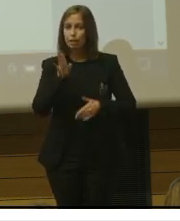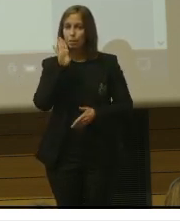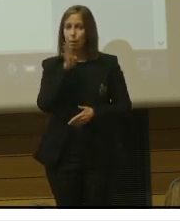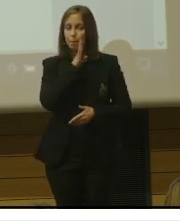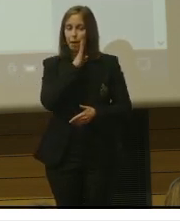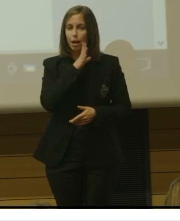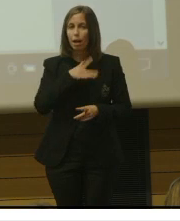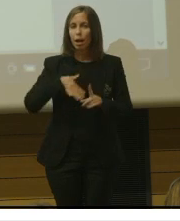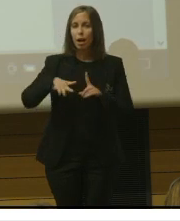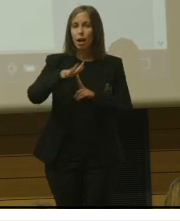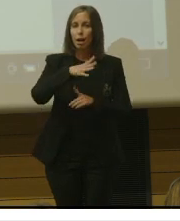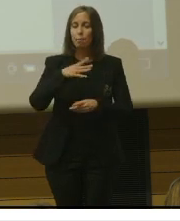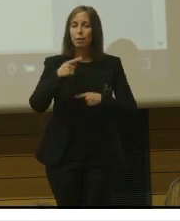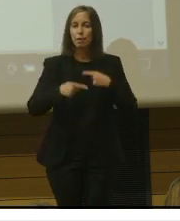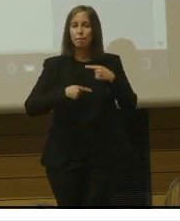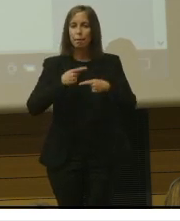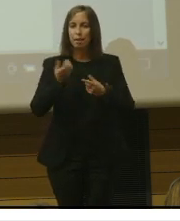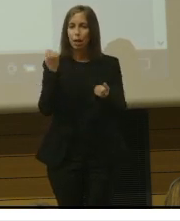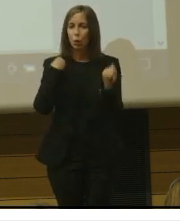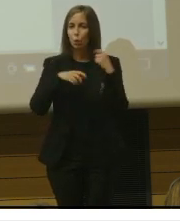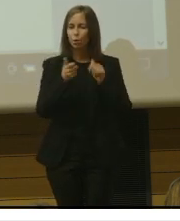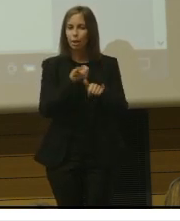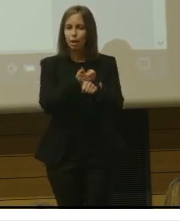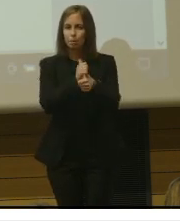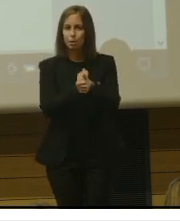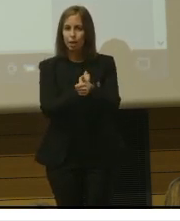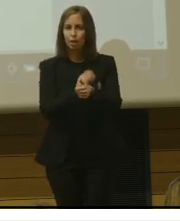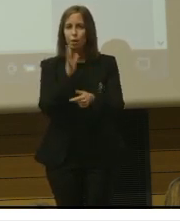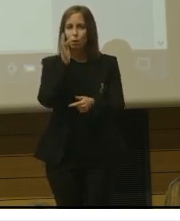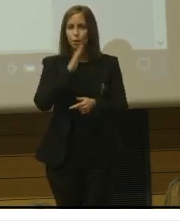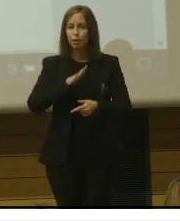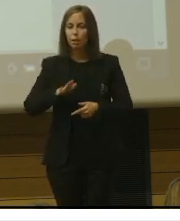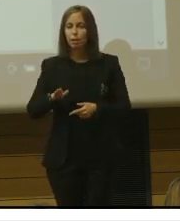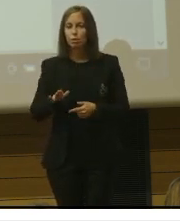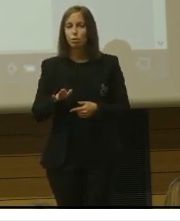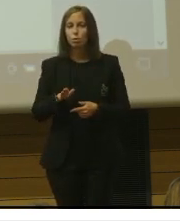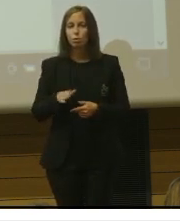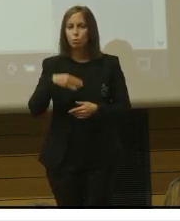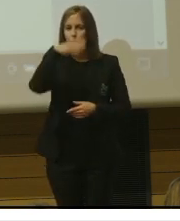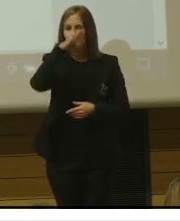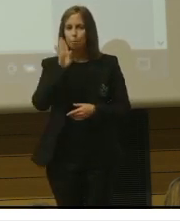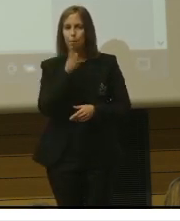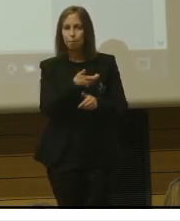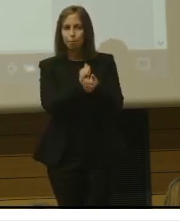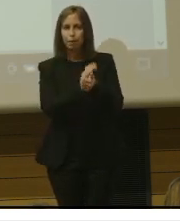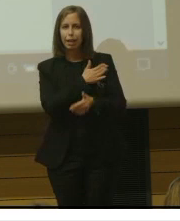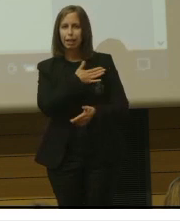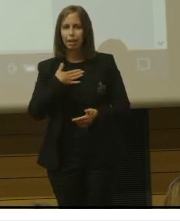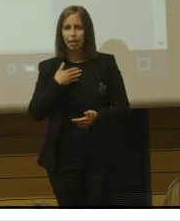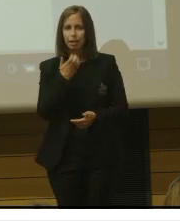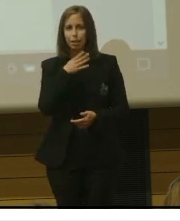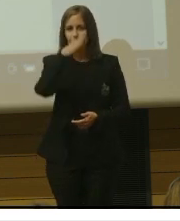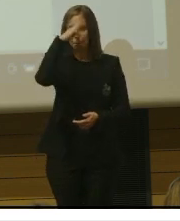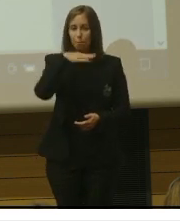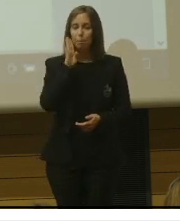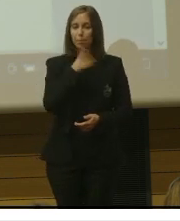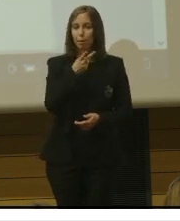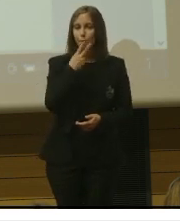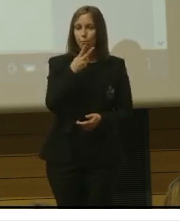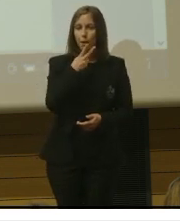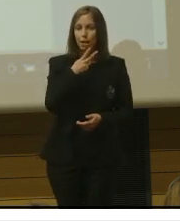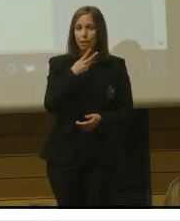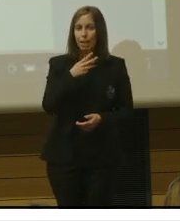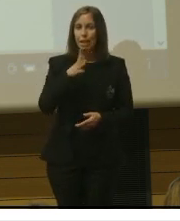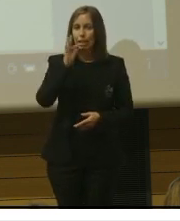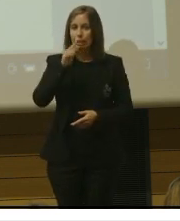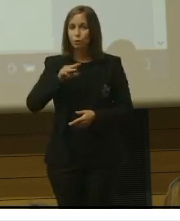La relevancia de las conductas también de imitación, ¿no? Entre niños y sobre sus padres, ¿no? Cuando los padres son fumadores, los niños tienen 3